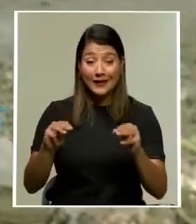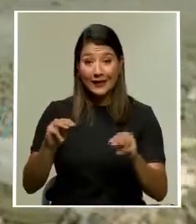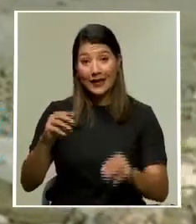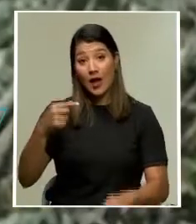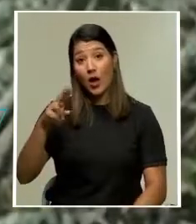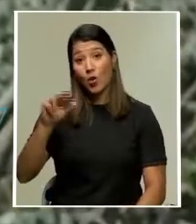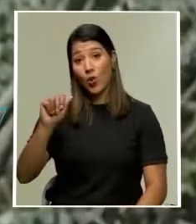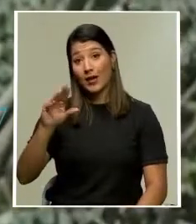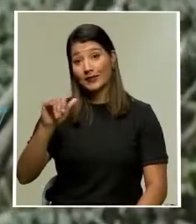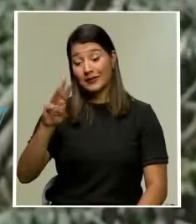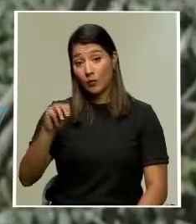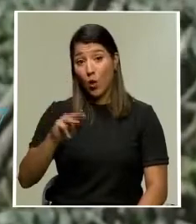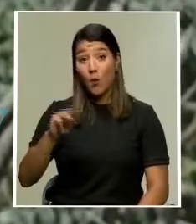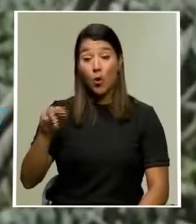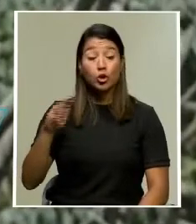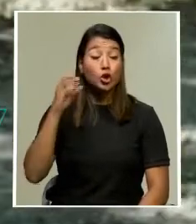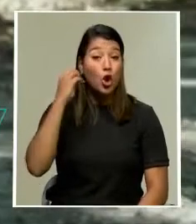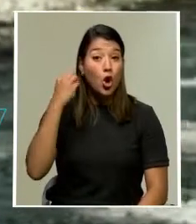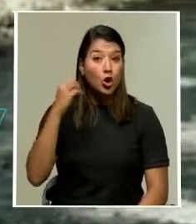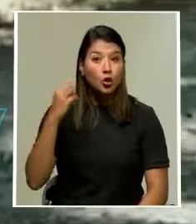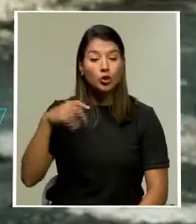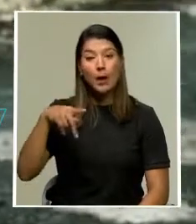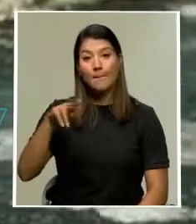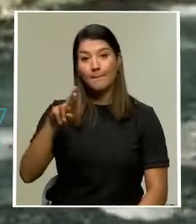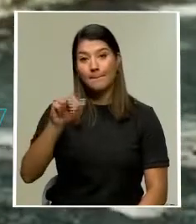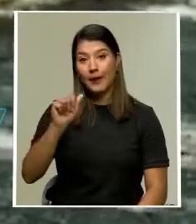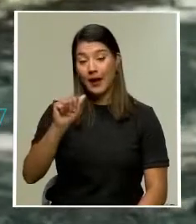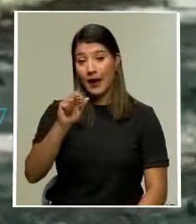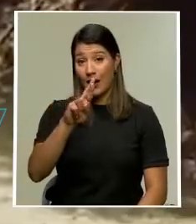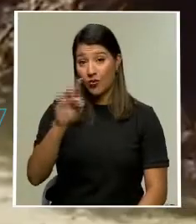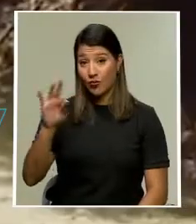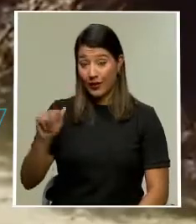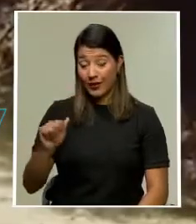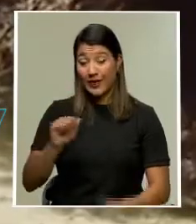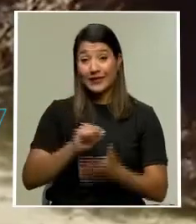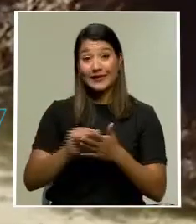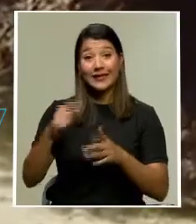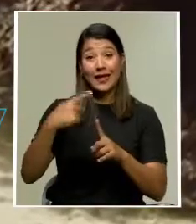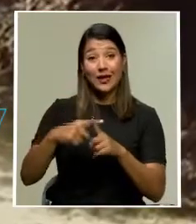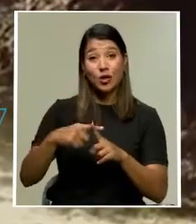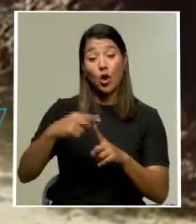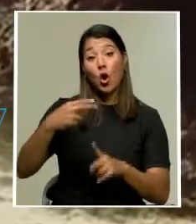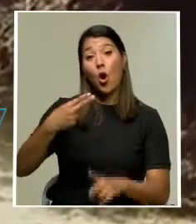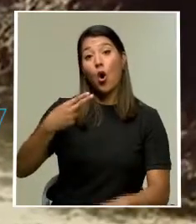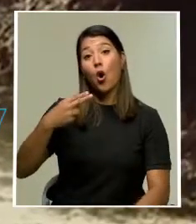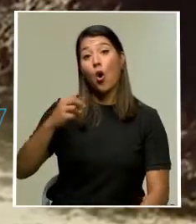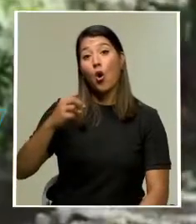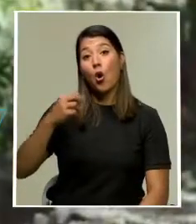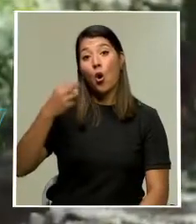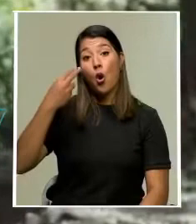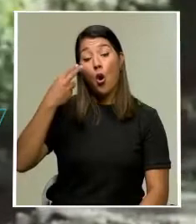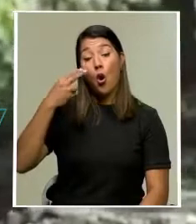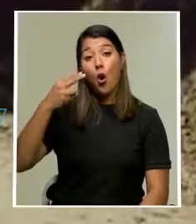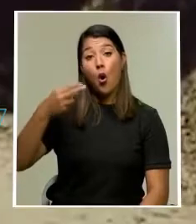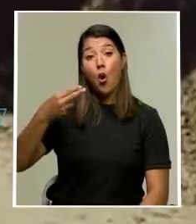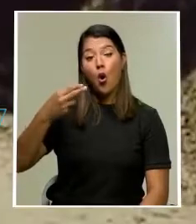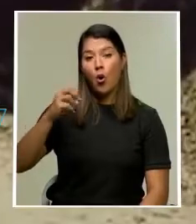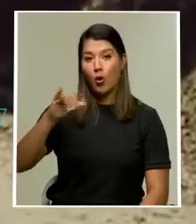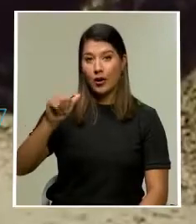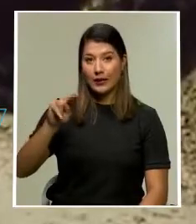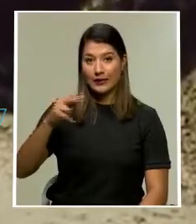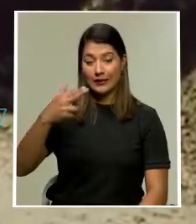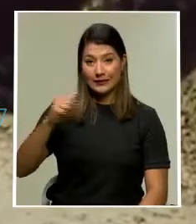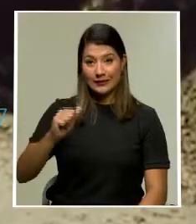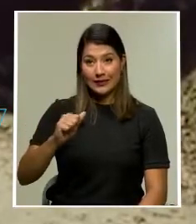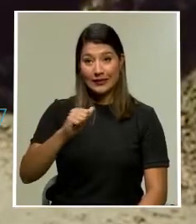Orotina, Garavito, Quepos, Parrita, Upala, Santa Cruz, Ojancha, Bagaces y Los Chiles. La iniciativa fue